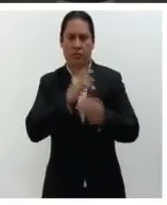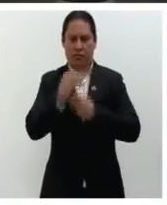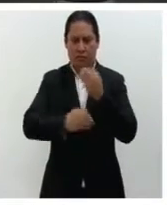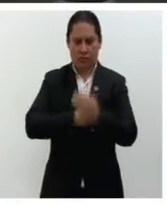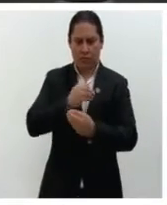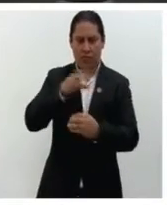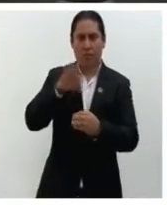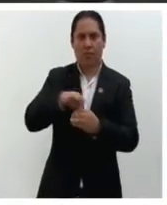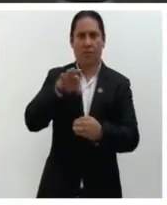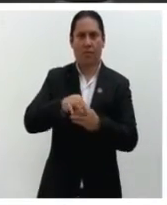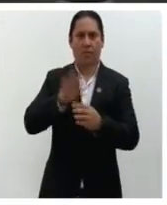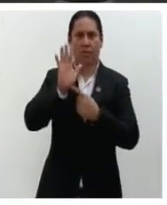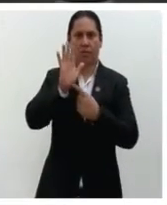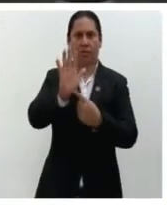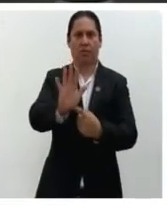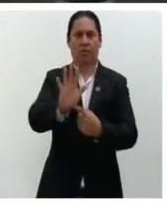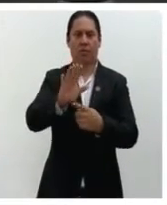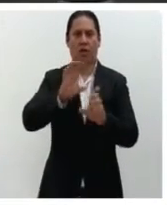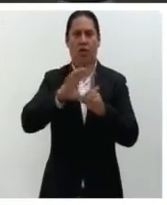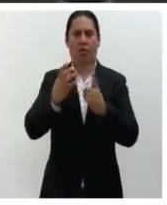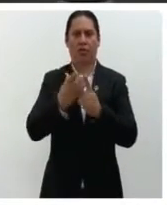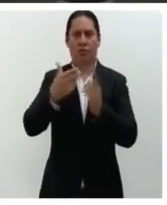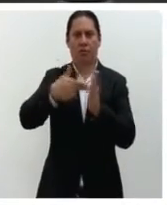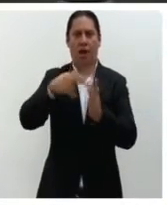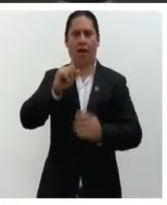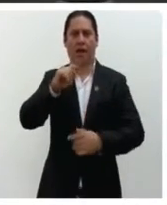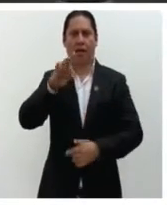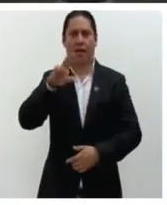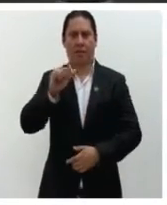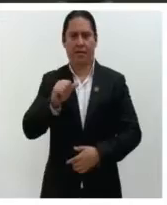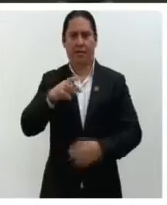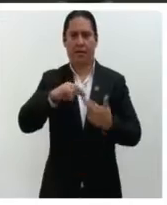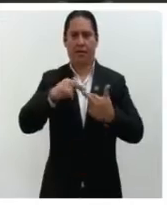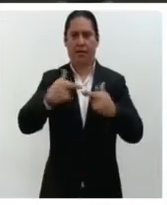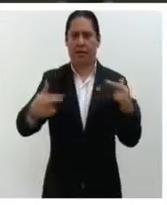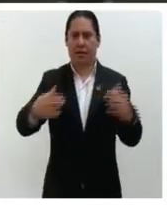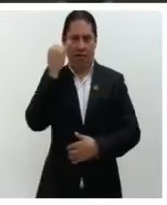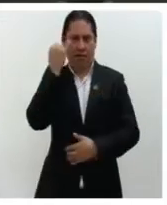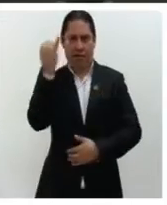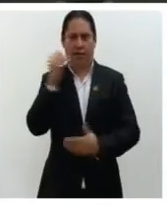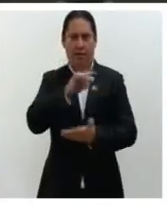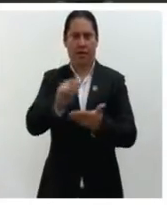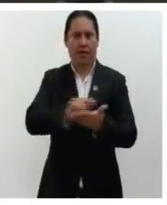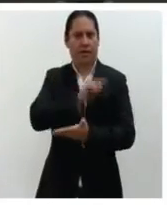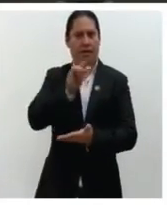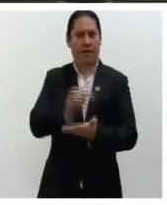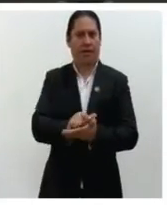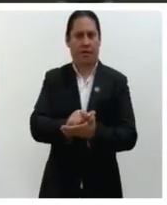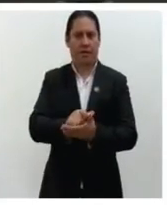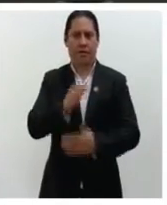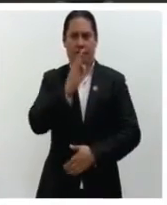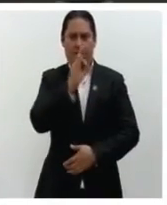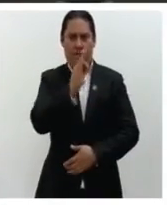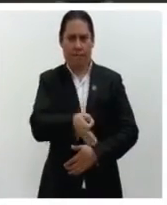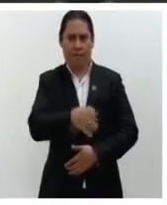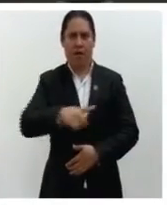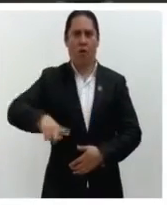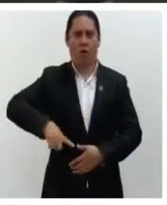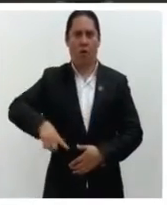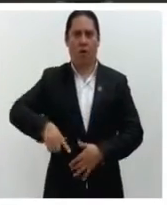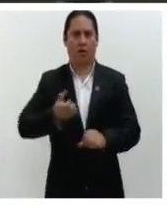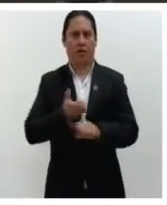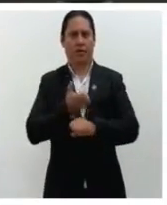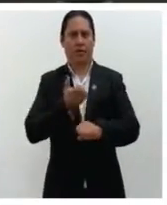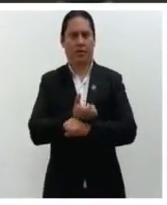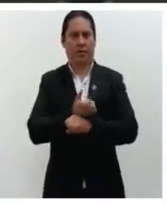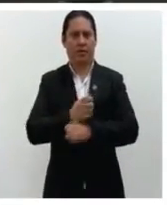discusión y votación del dictamen que presenta la Comisión de Hacienda relativo a la iniciativa de decreto por el que se autoriza el Ejecutivo del Estado